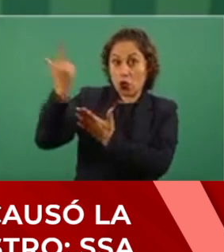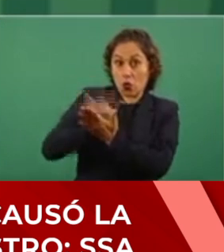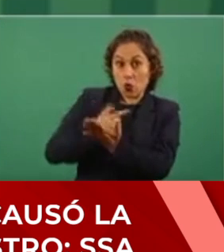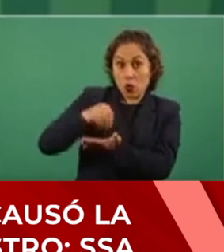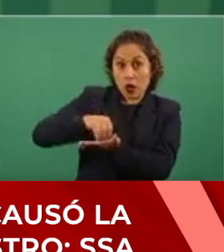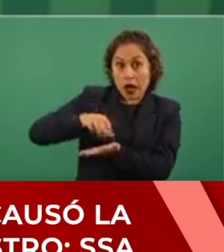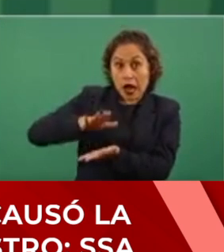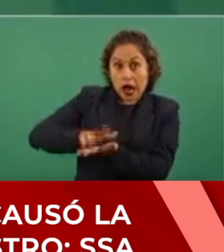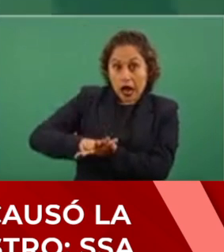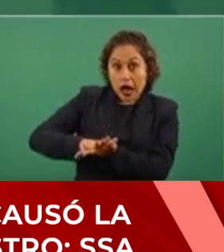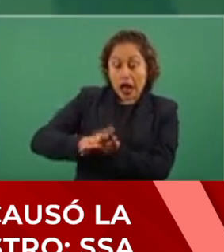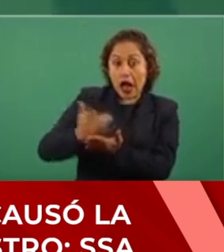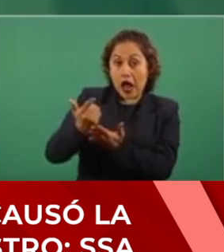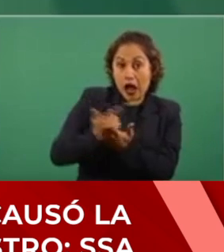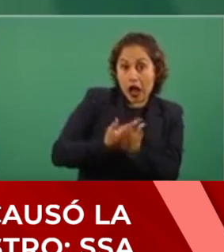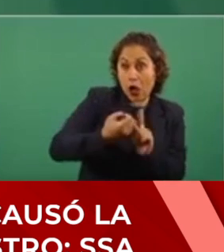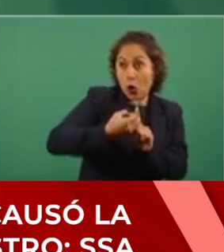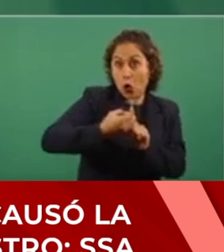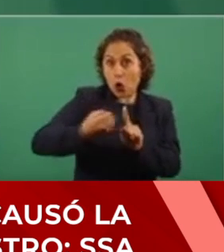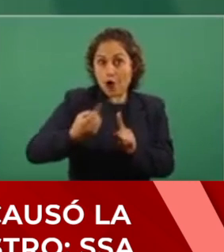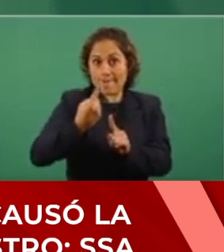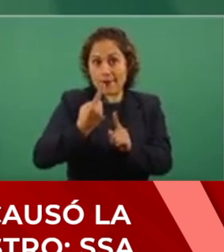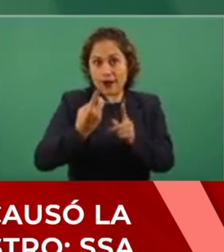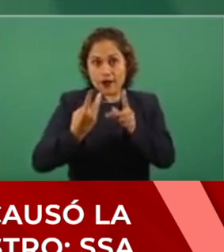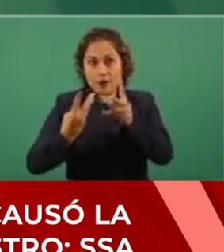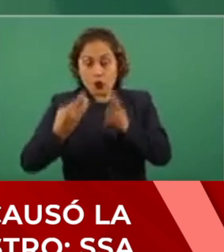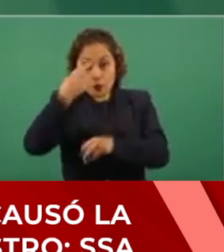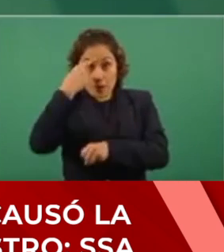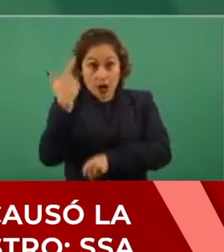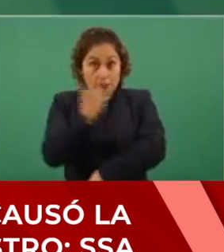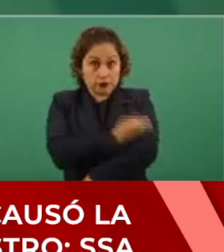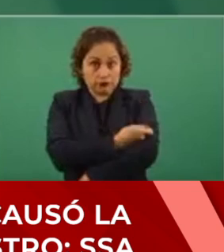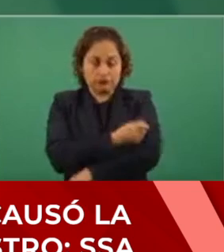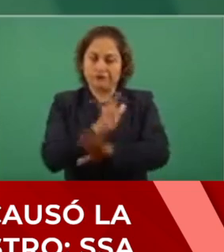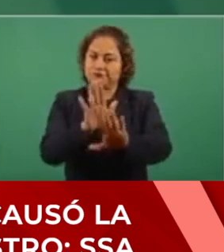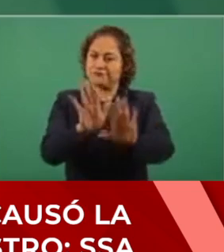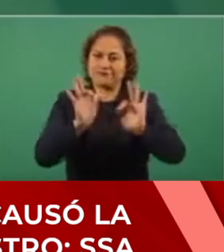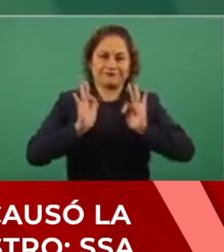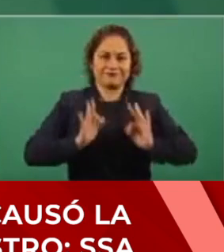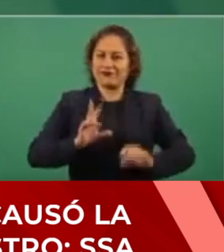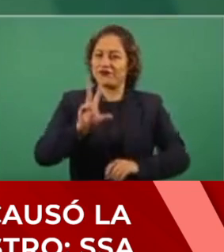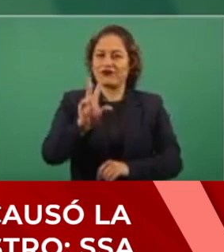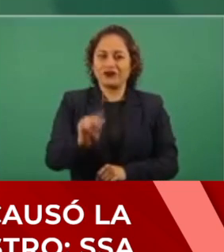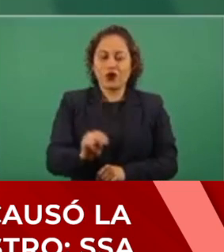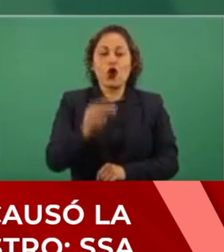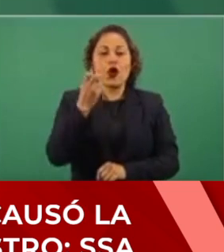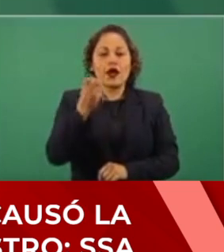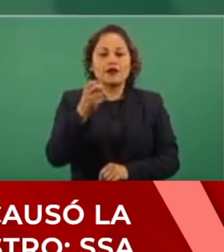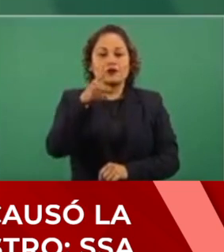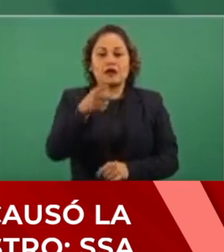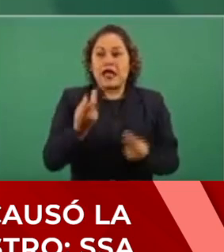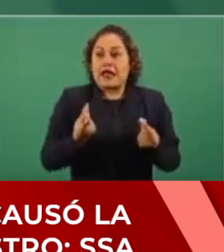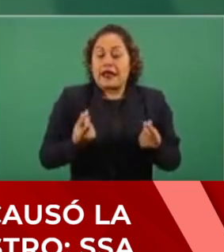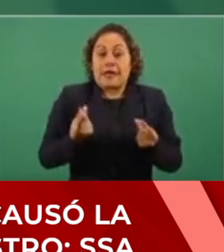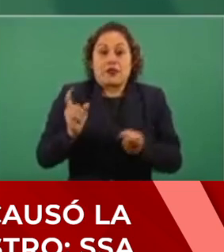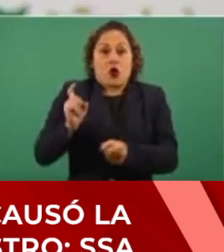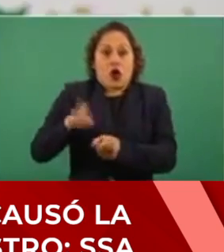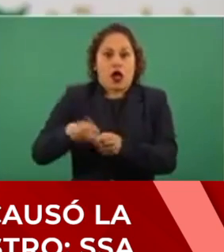vacunación. Que quede muy claro también eso. No sientan que se tienen que registrar antes para que les toque